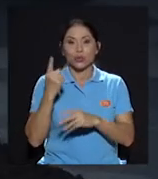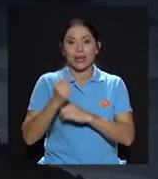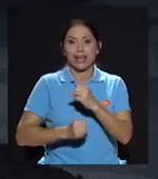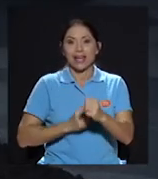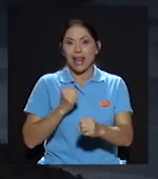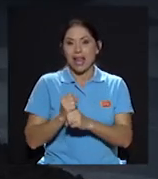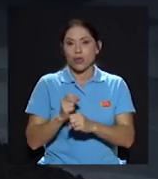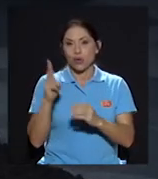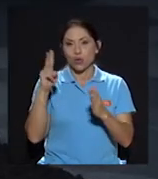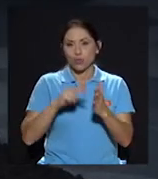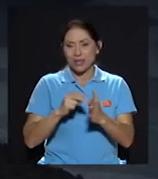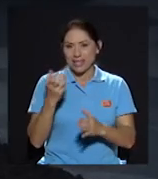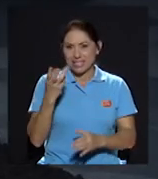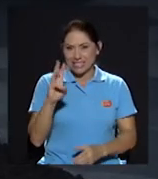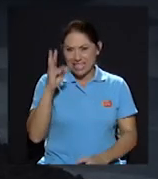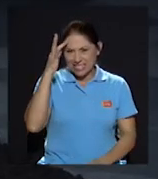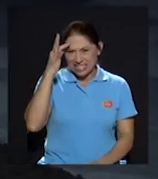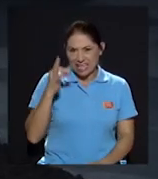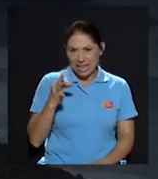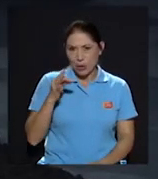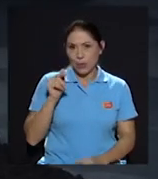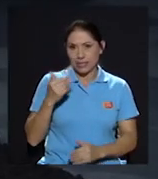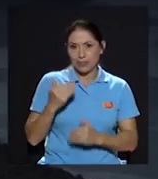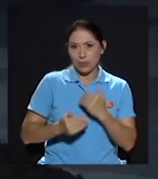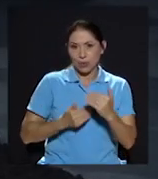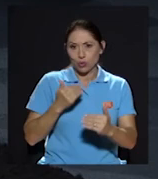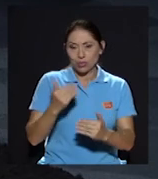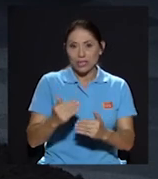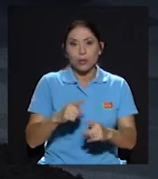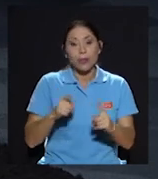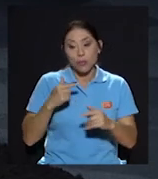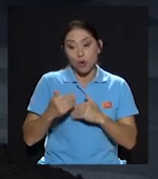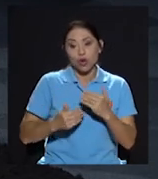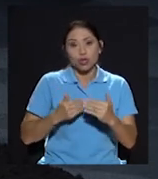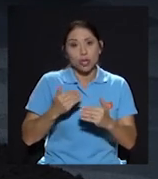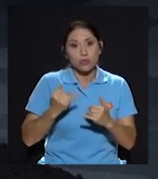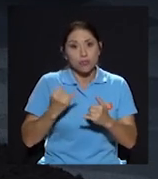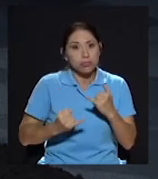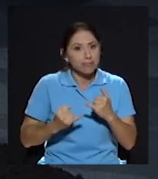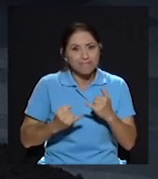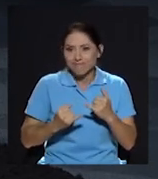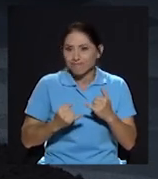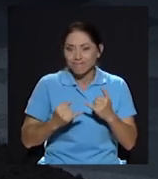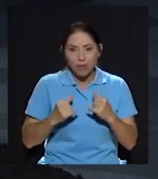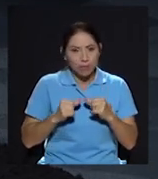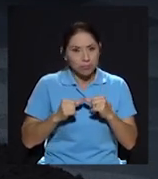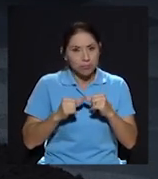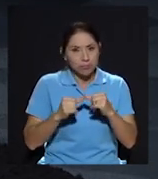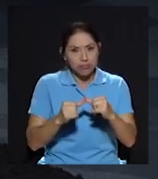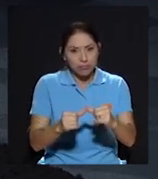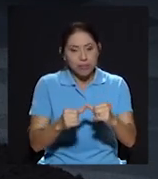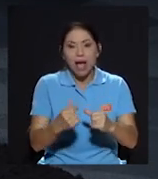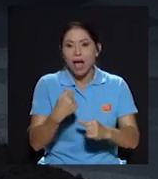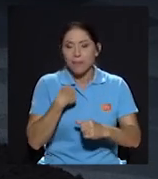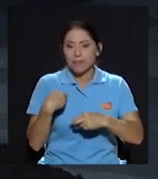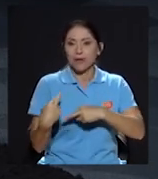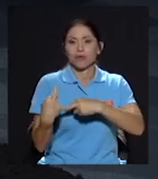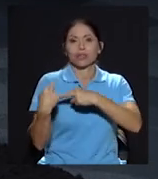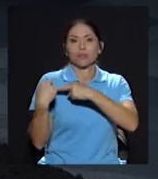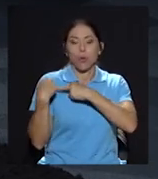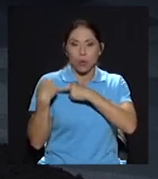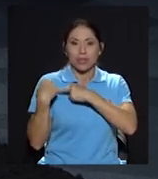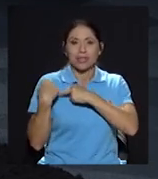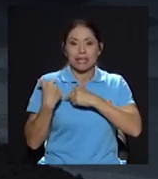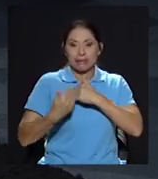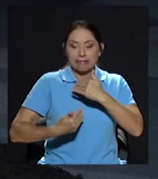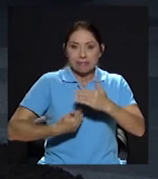2016 sin embargo es un proceso que no ha concluido y sobre el cual me va a corresponder a mí llevarlo ya